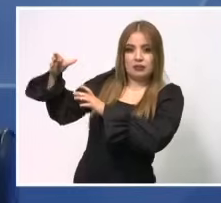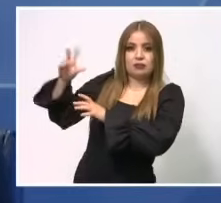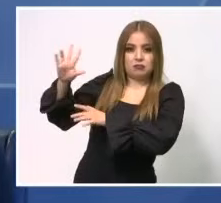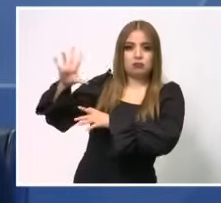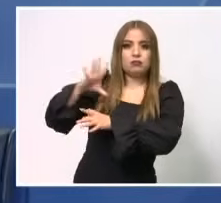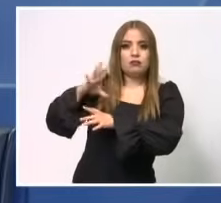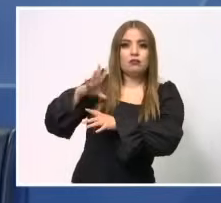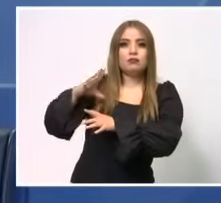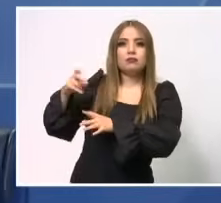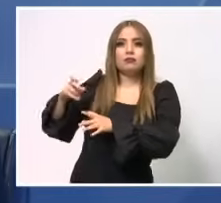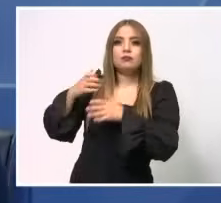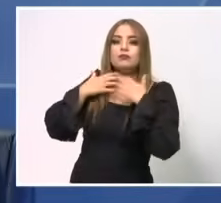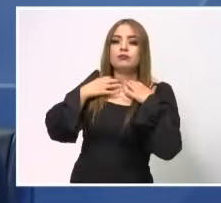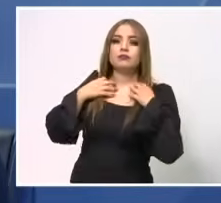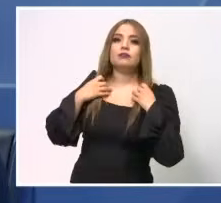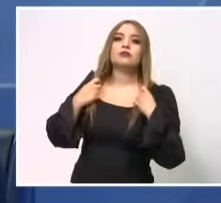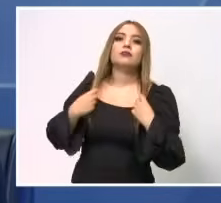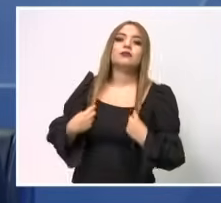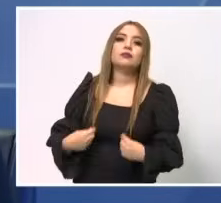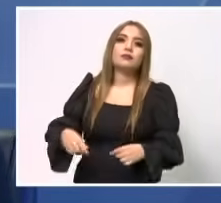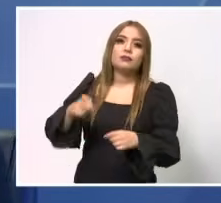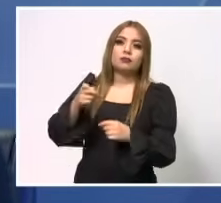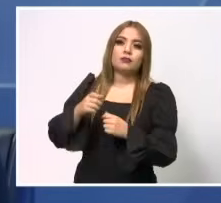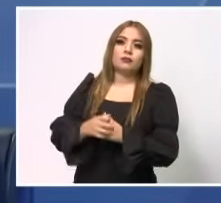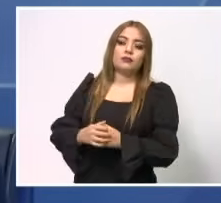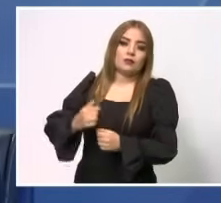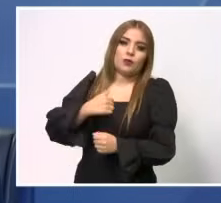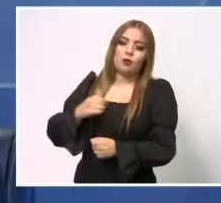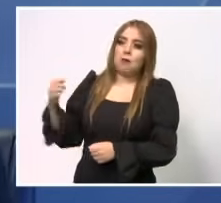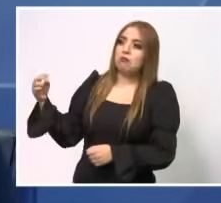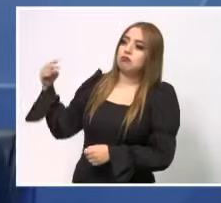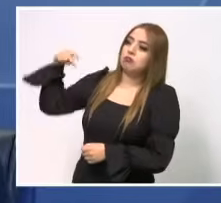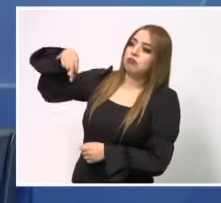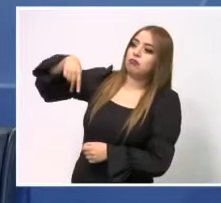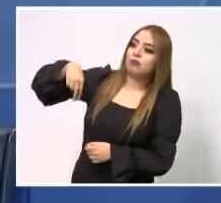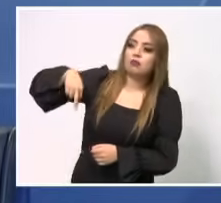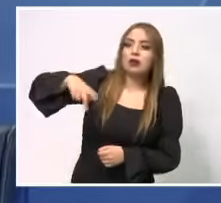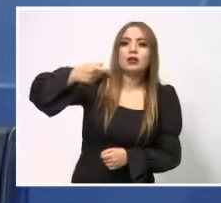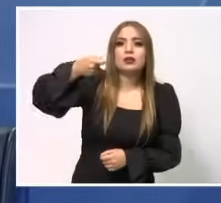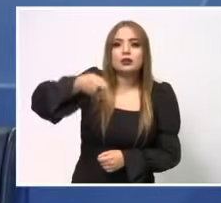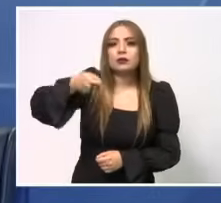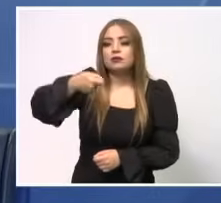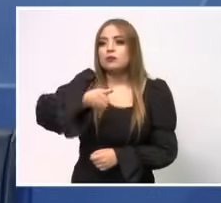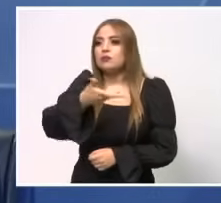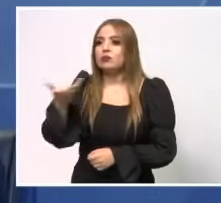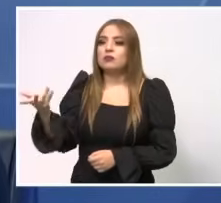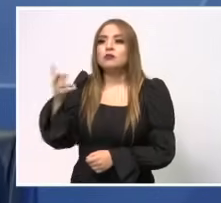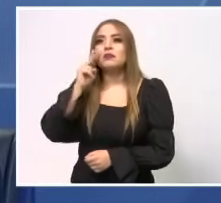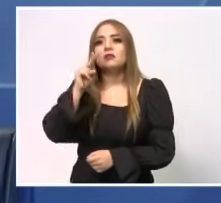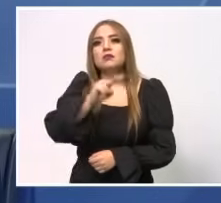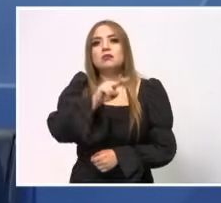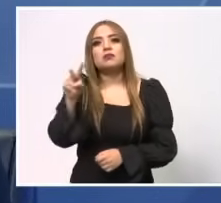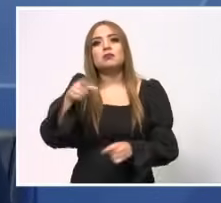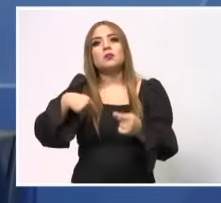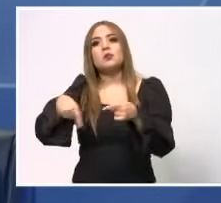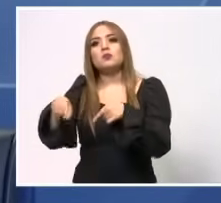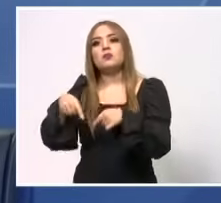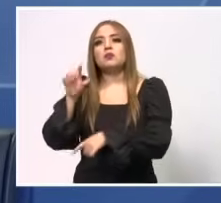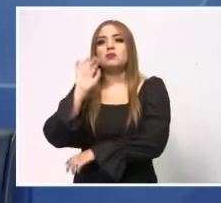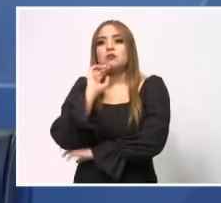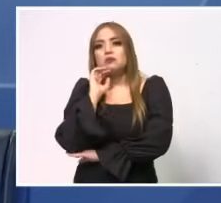Poniente casi en medio Entonces yo bajo a saludar y a terminar de ver el juego no con mi familia